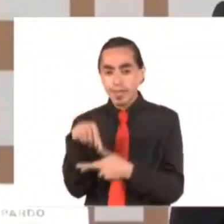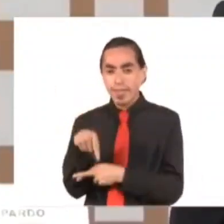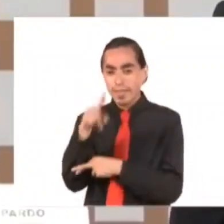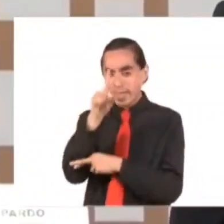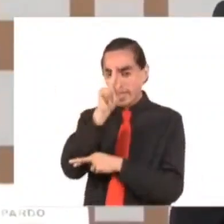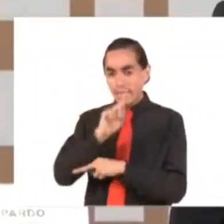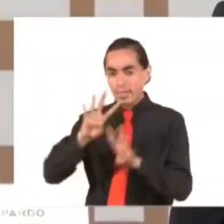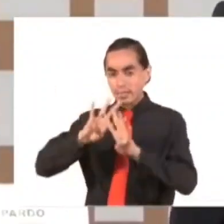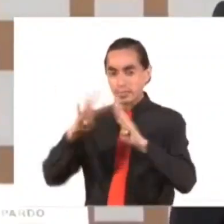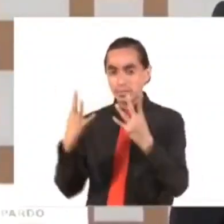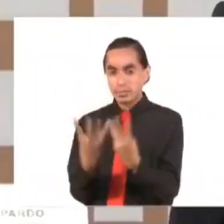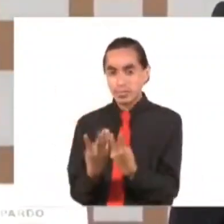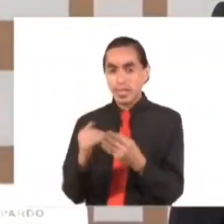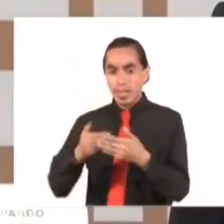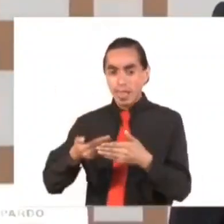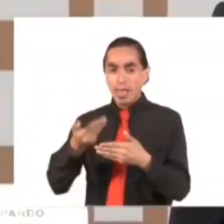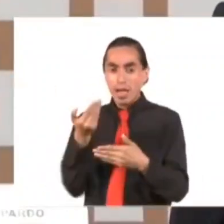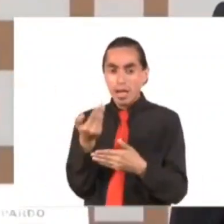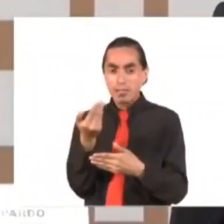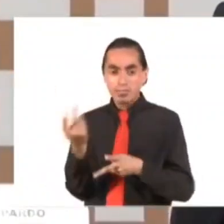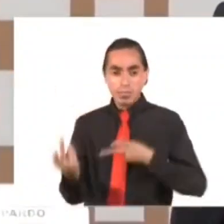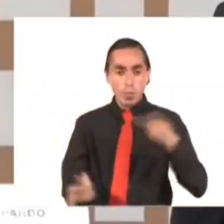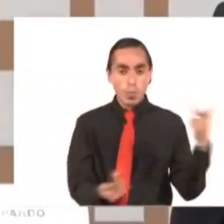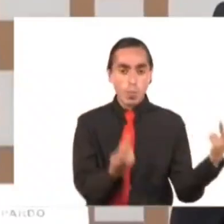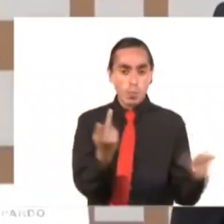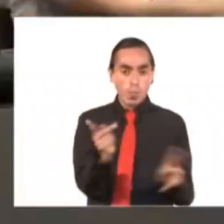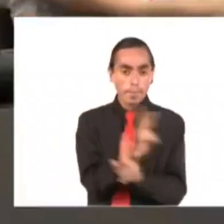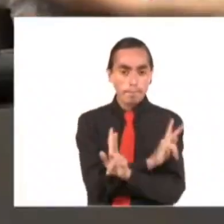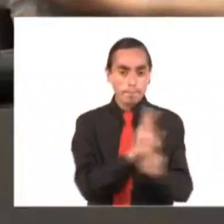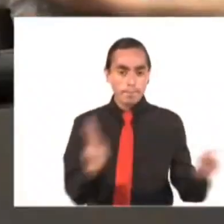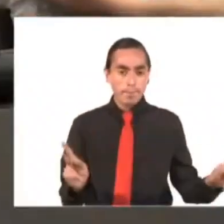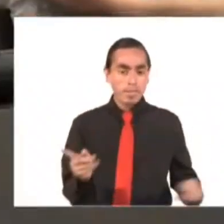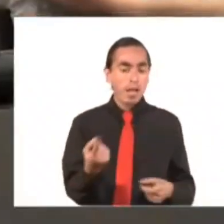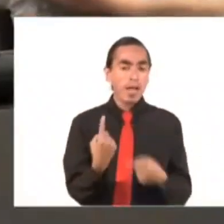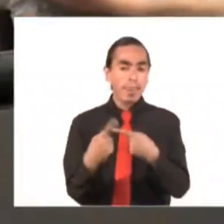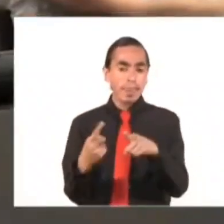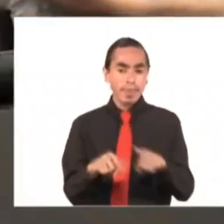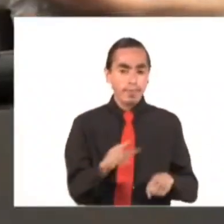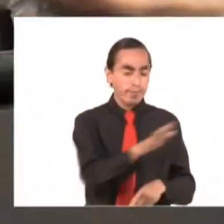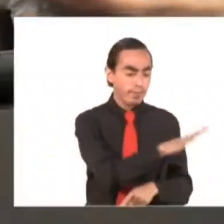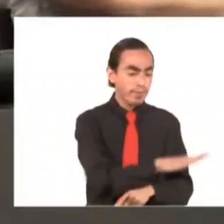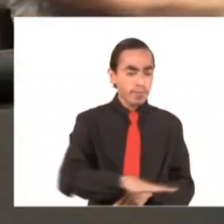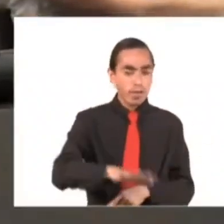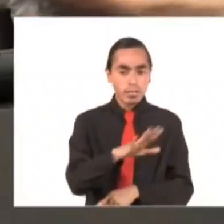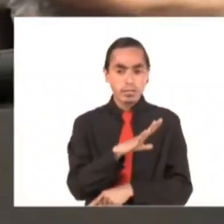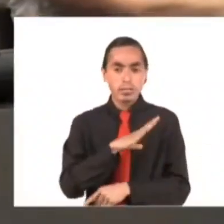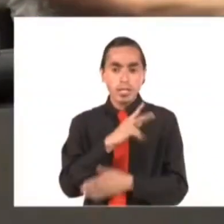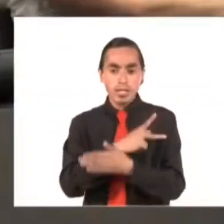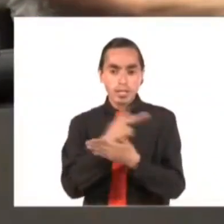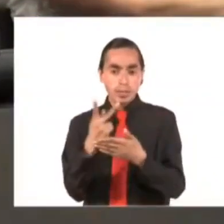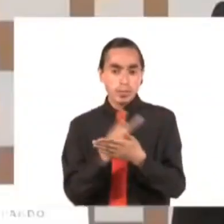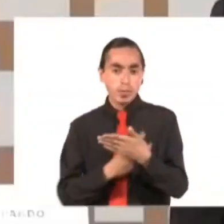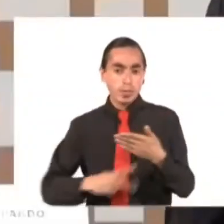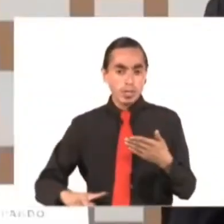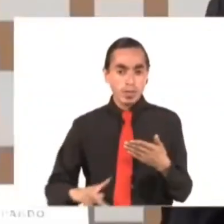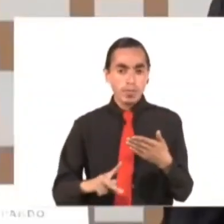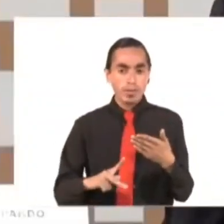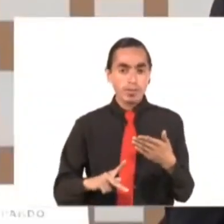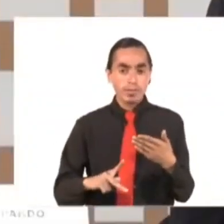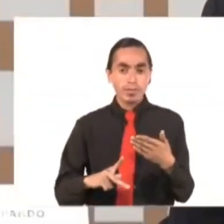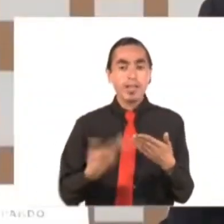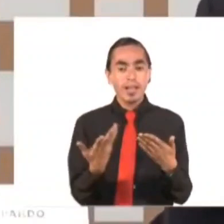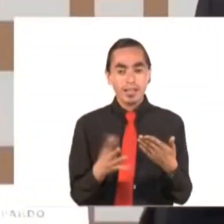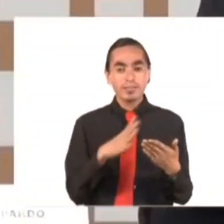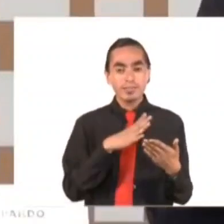Consejo. Se hizo una consulta pública muy importante a distintos sectores del programa de ordenamiento